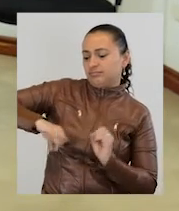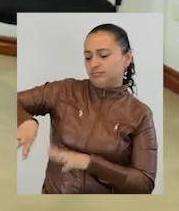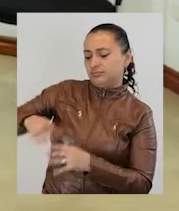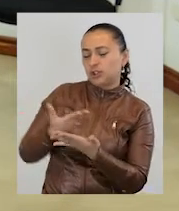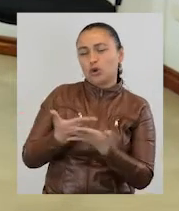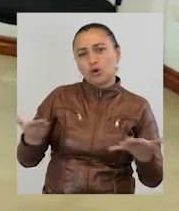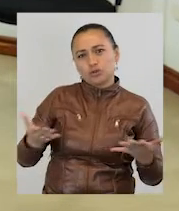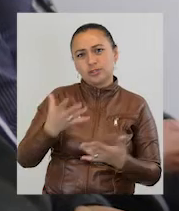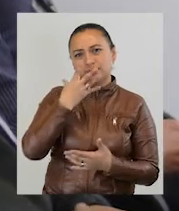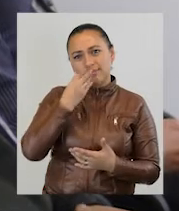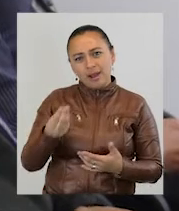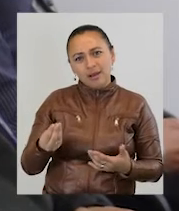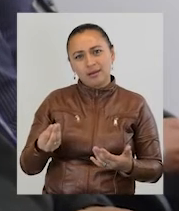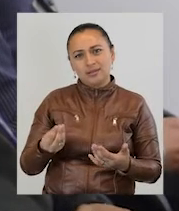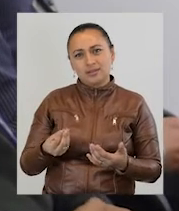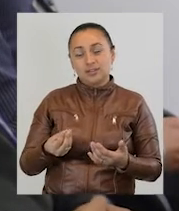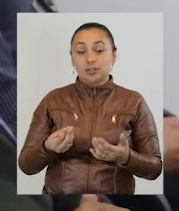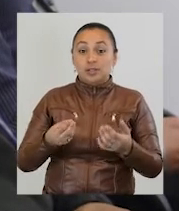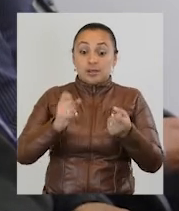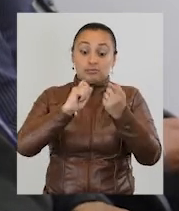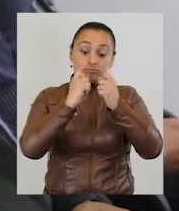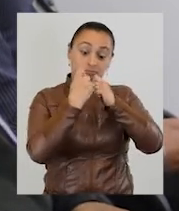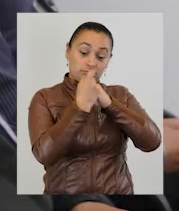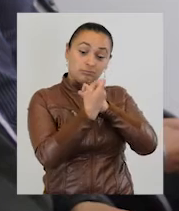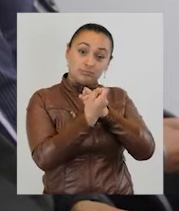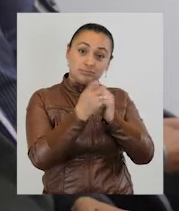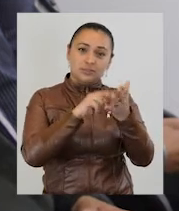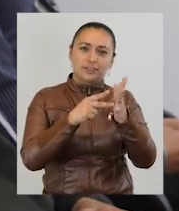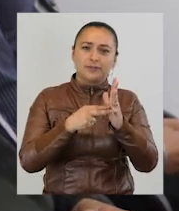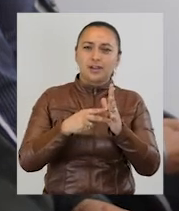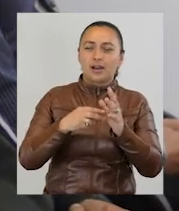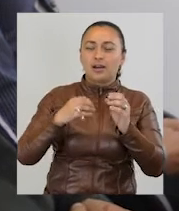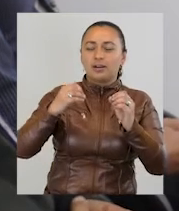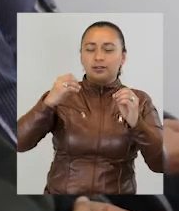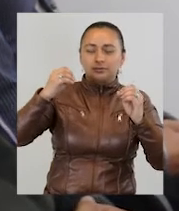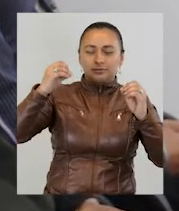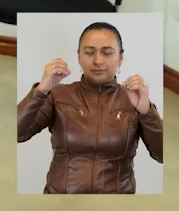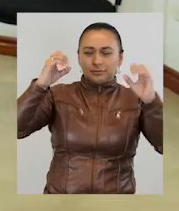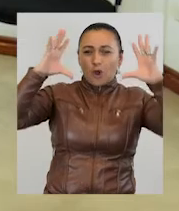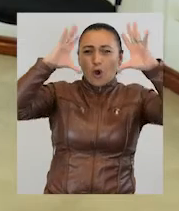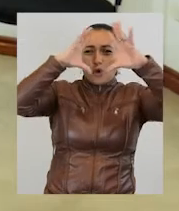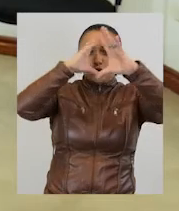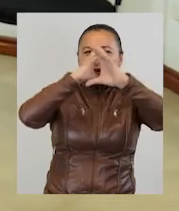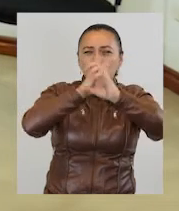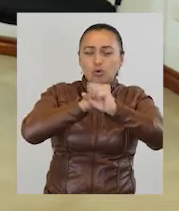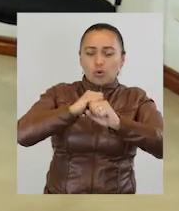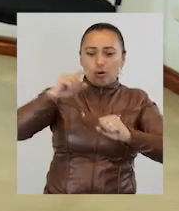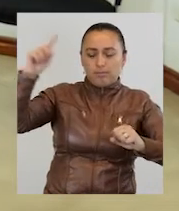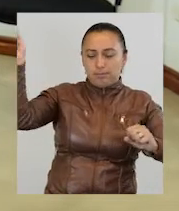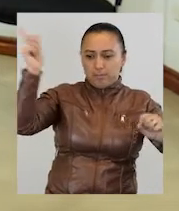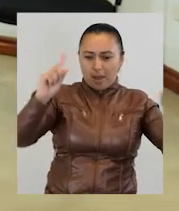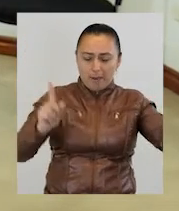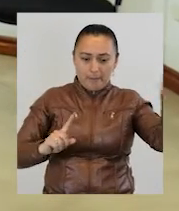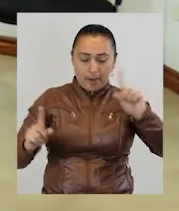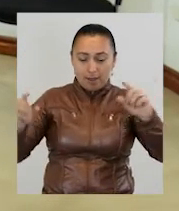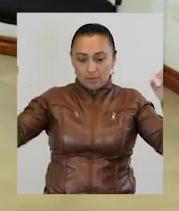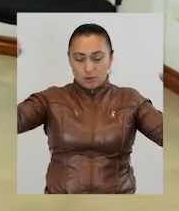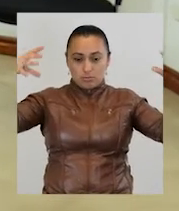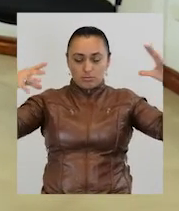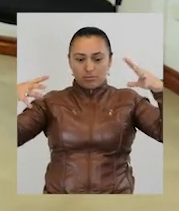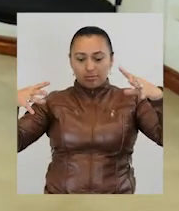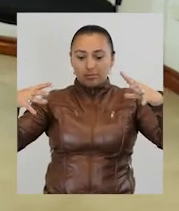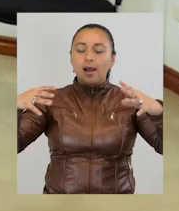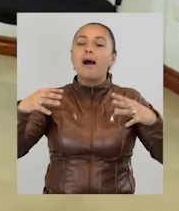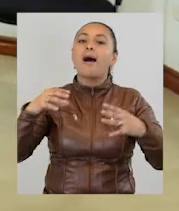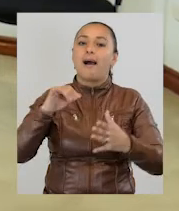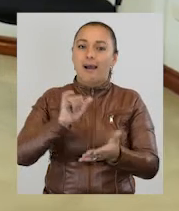escollo. La transfiguración aparece así como un relámpago en medio de la oscuridad. En medio